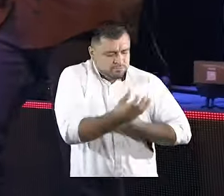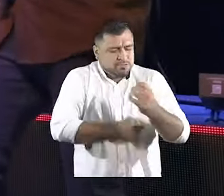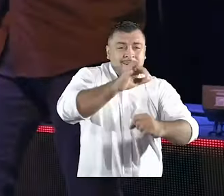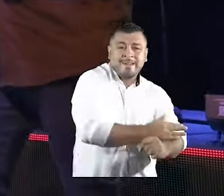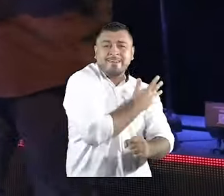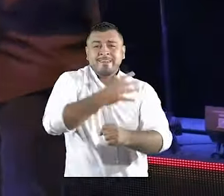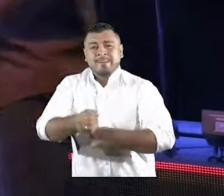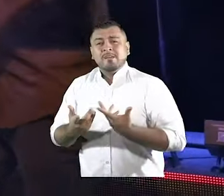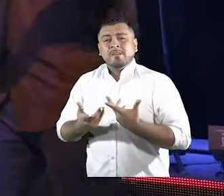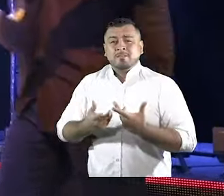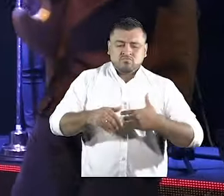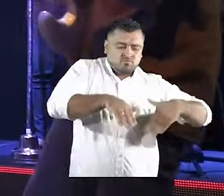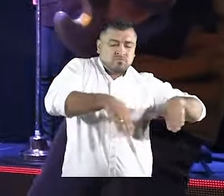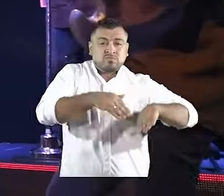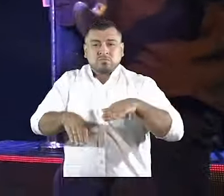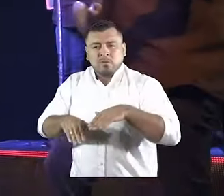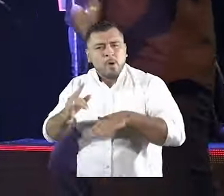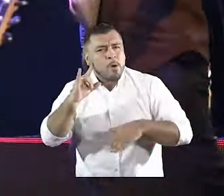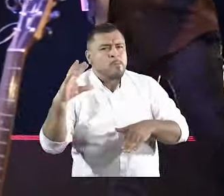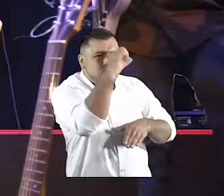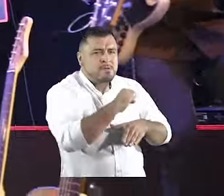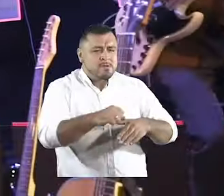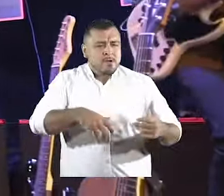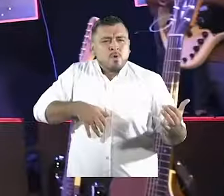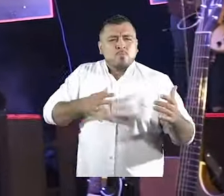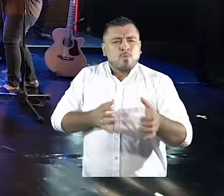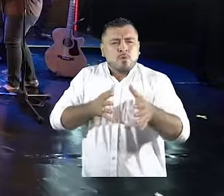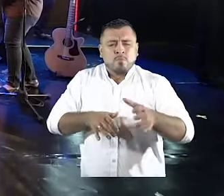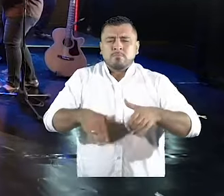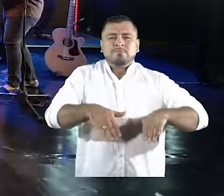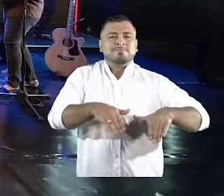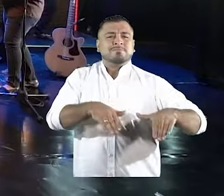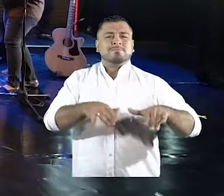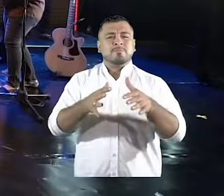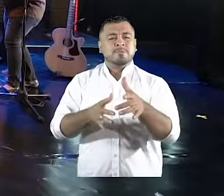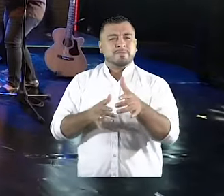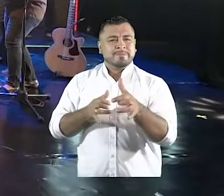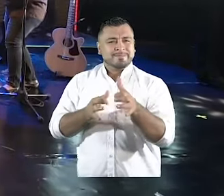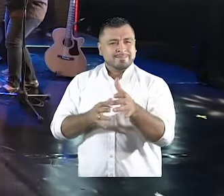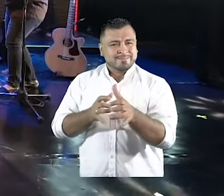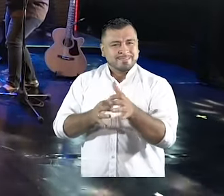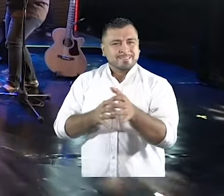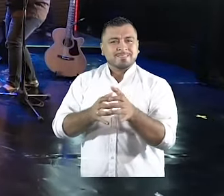flote, cargado con mis canciones de pasajes y de golpes.